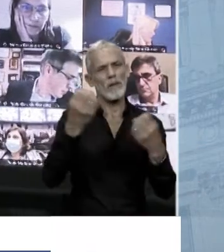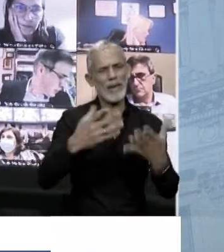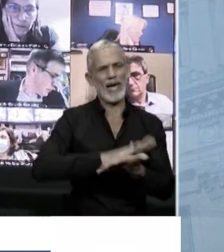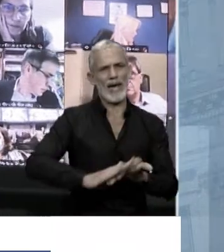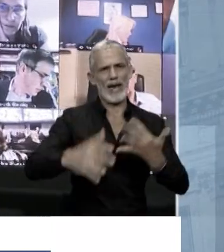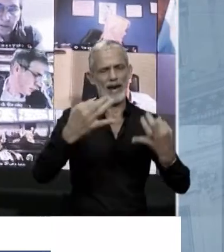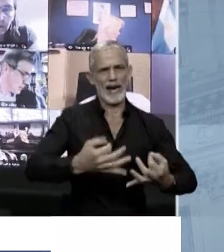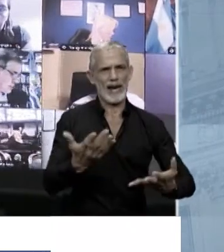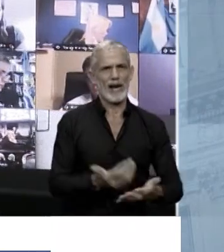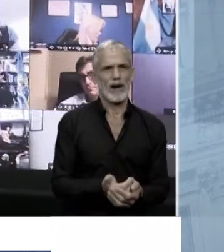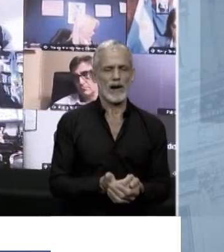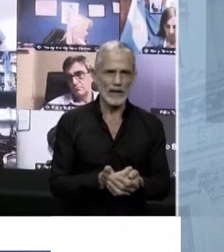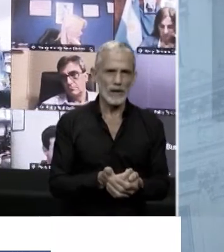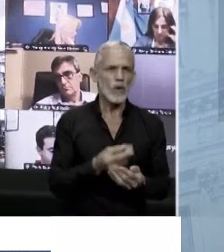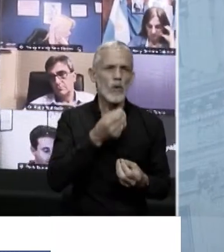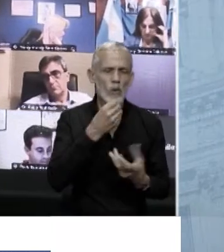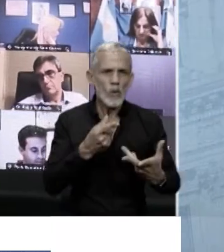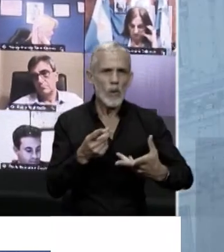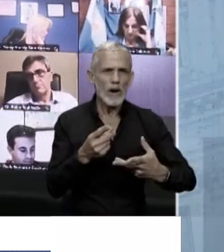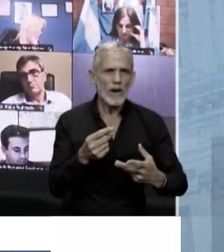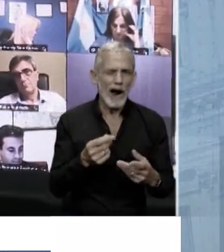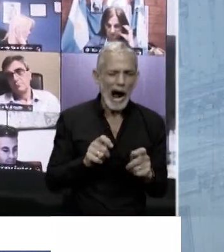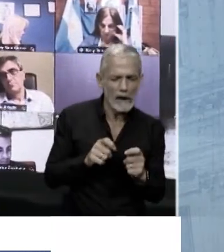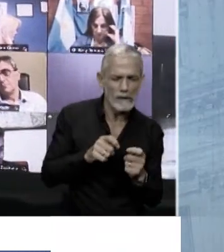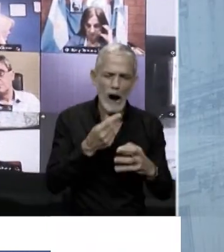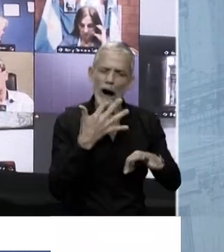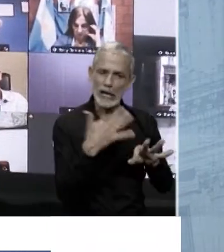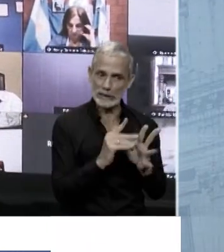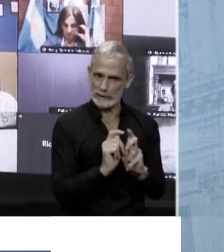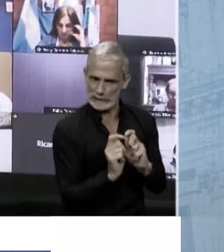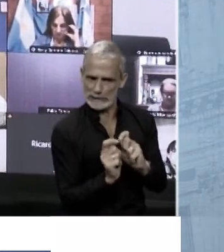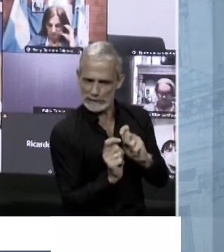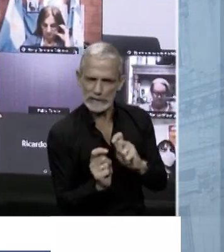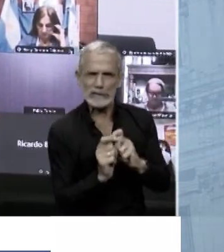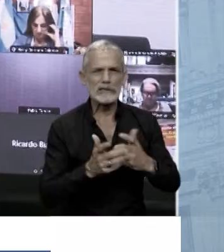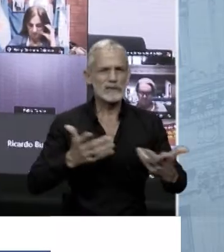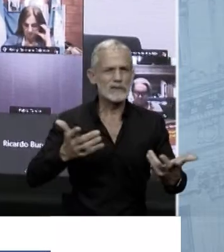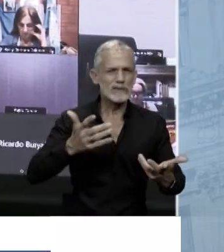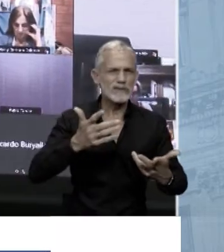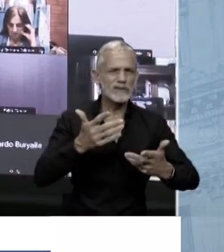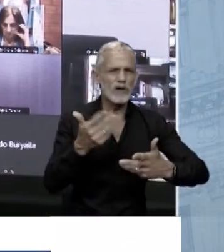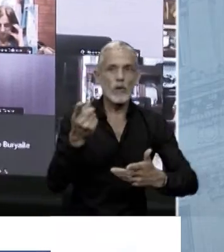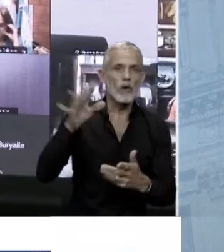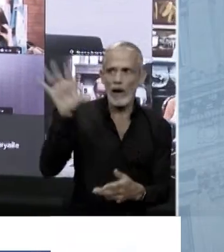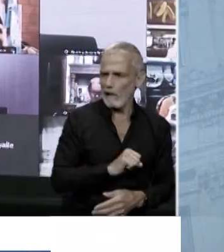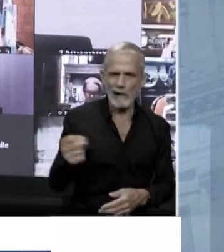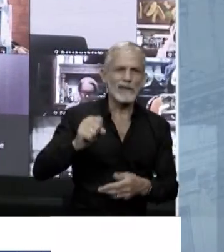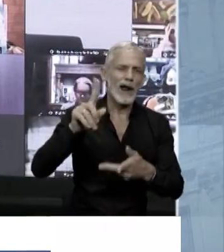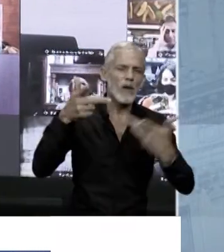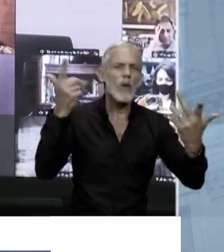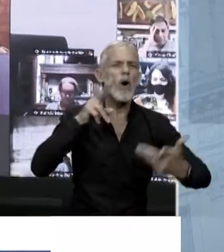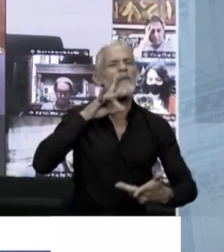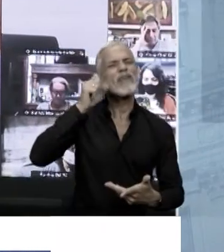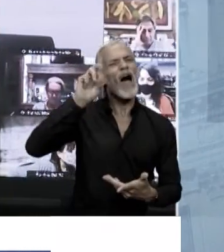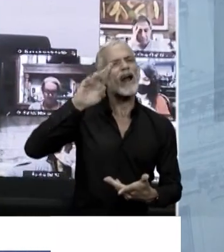corresponden. No se suban arriba de esforzar interpretaciones, traer legisladores nuevos a que digan Vidar Campo,